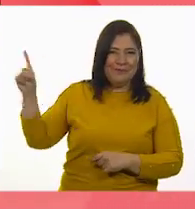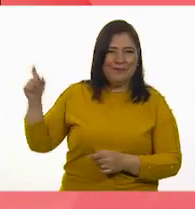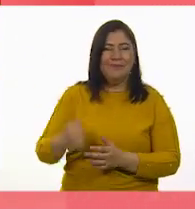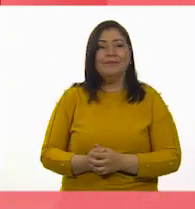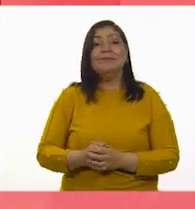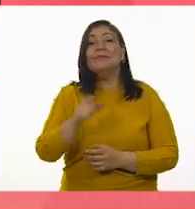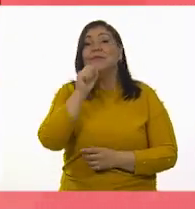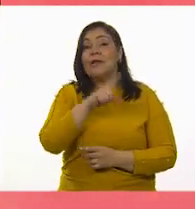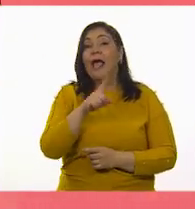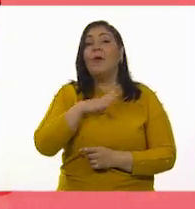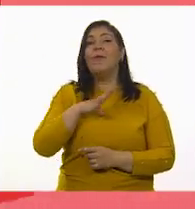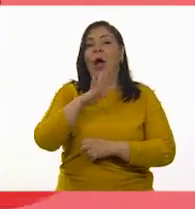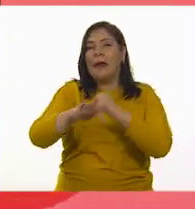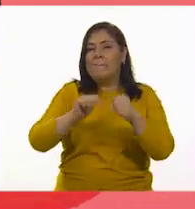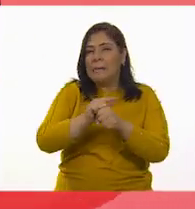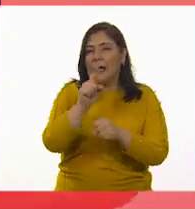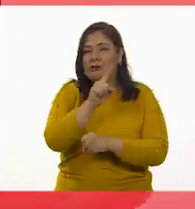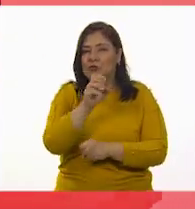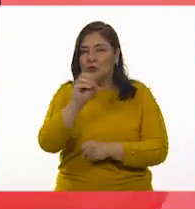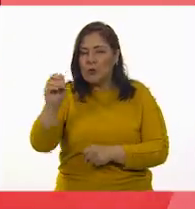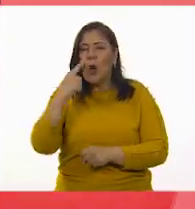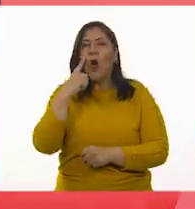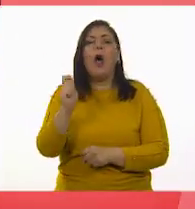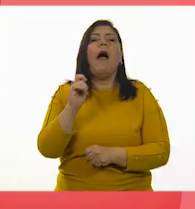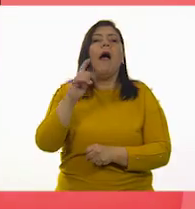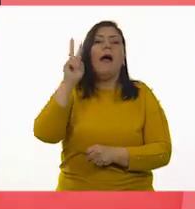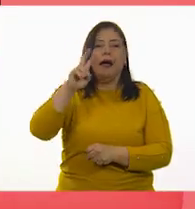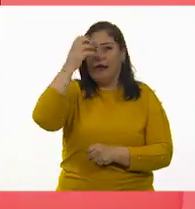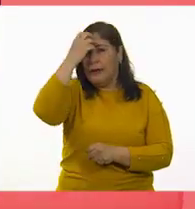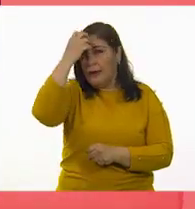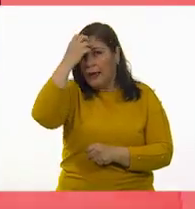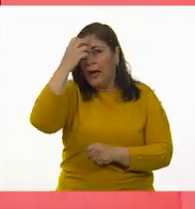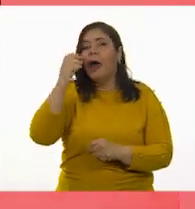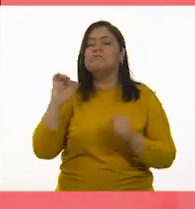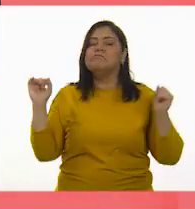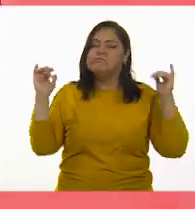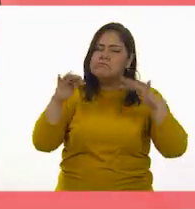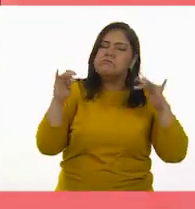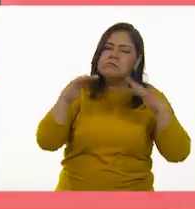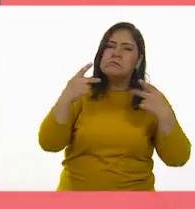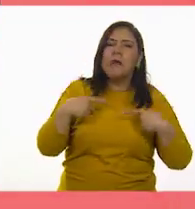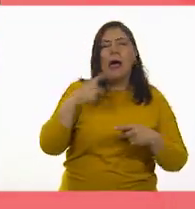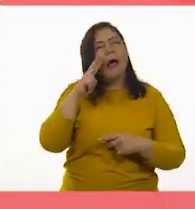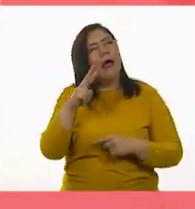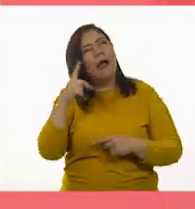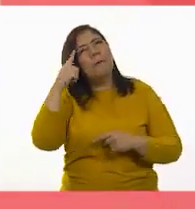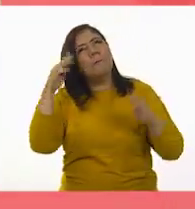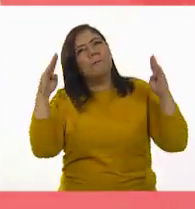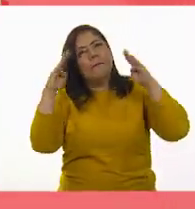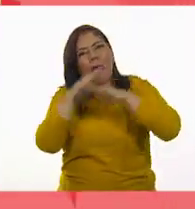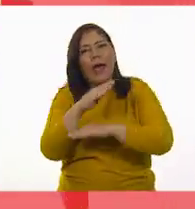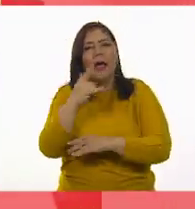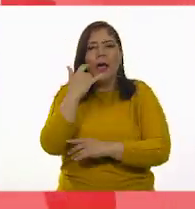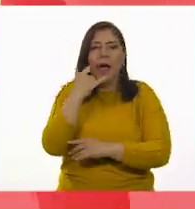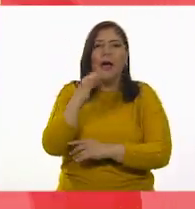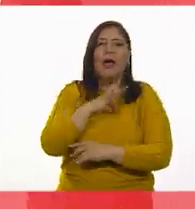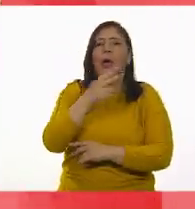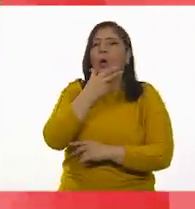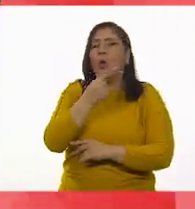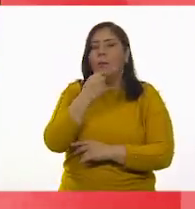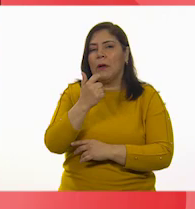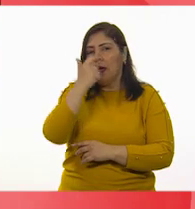El zoológico de Chapultepec es el favorito de miles de personas que buscan sano entretenimiento. Fue obra del biólogo